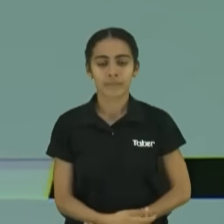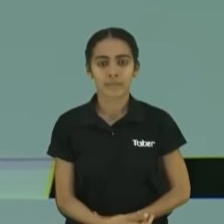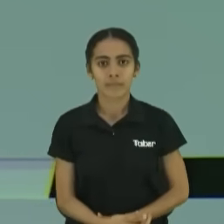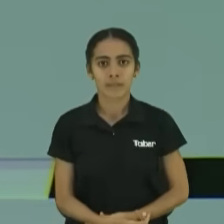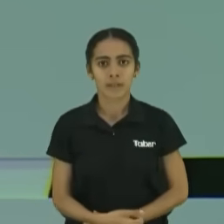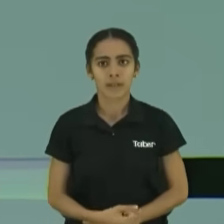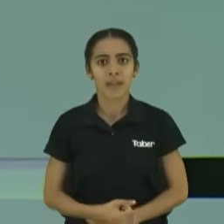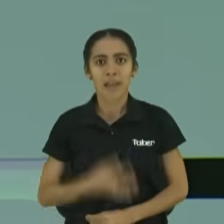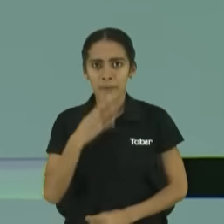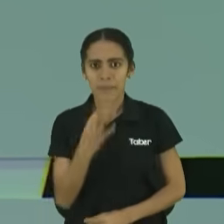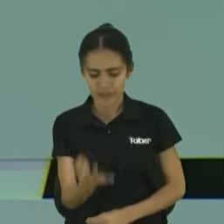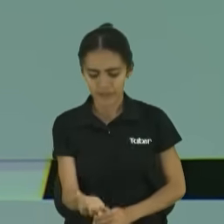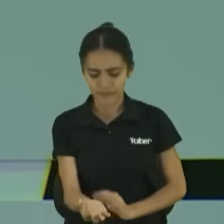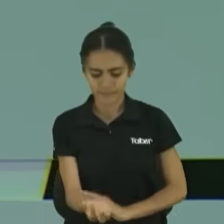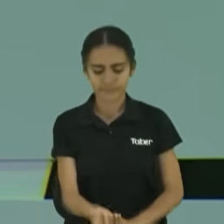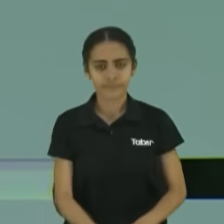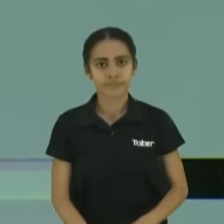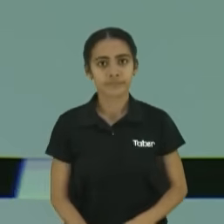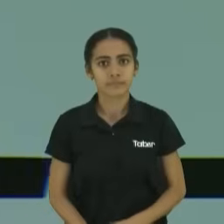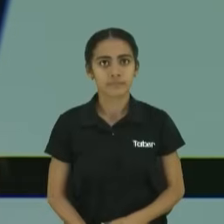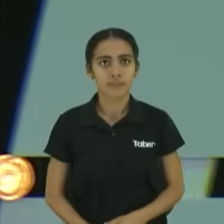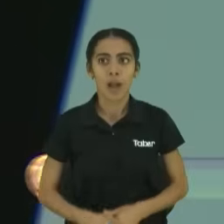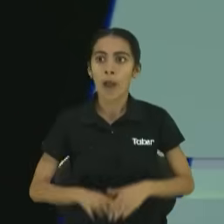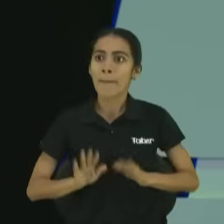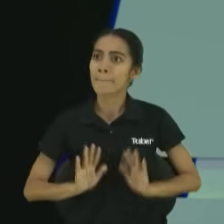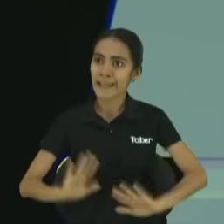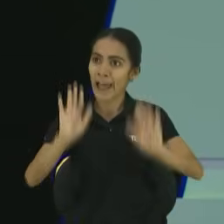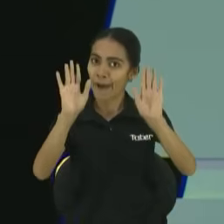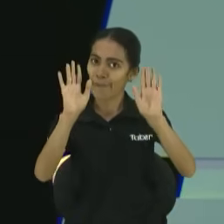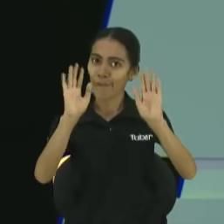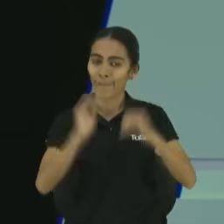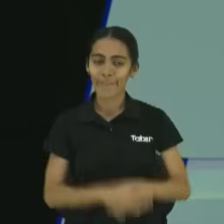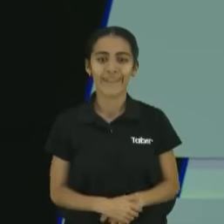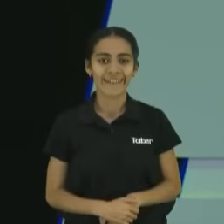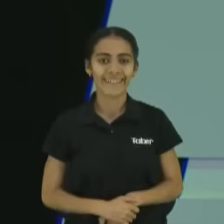Si es cierto, fíjense, milagro en el Taber.